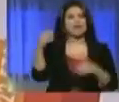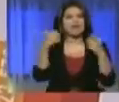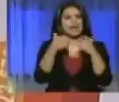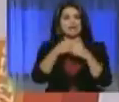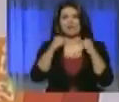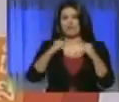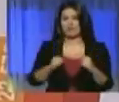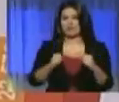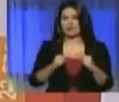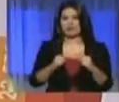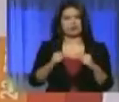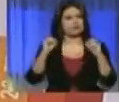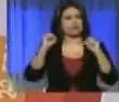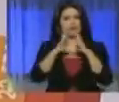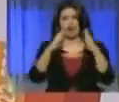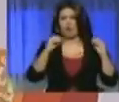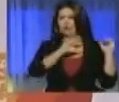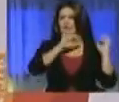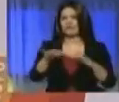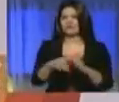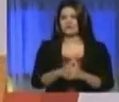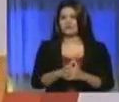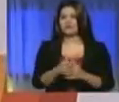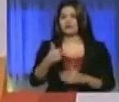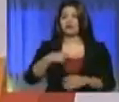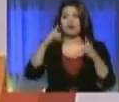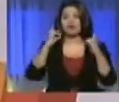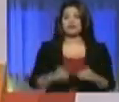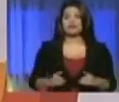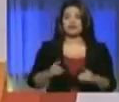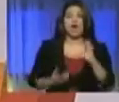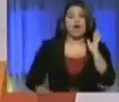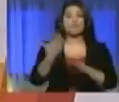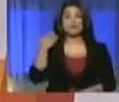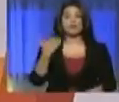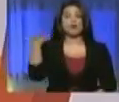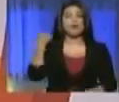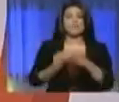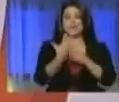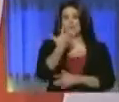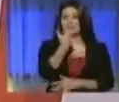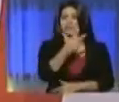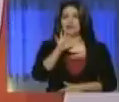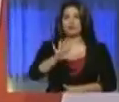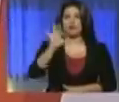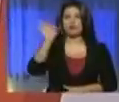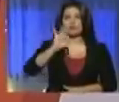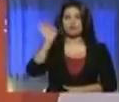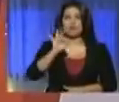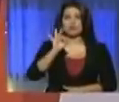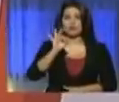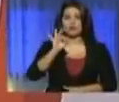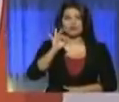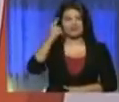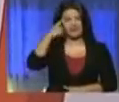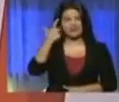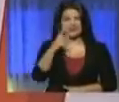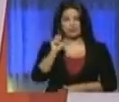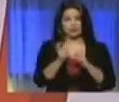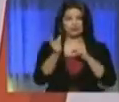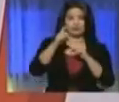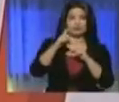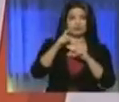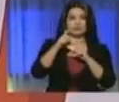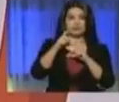pelucones. Cuando yo anuncié el aumento en mayo de un 35% integral,